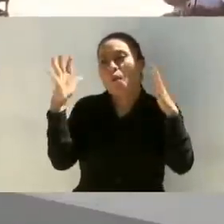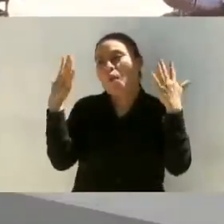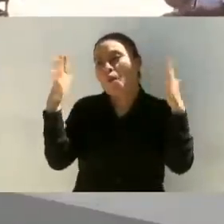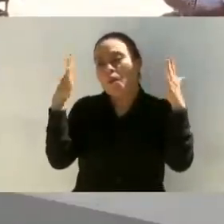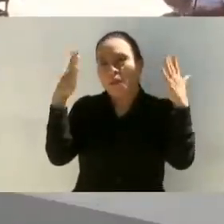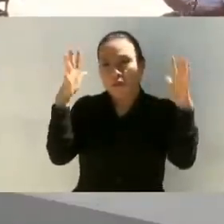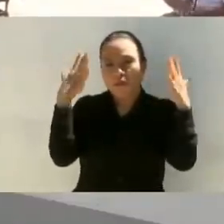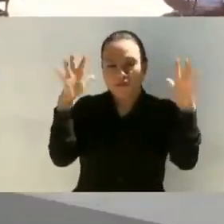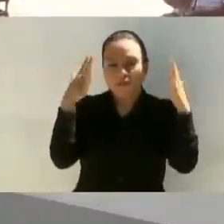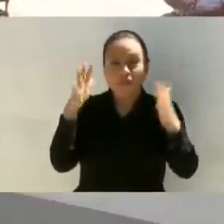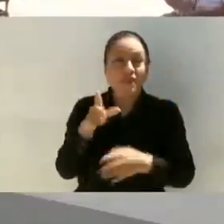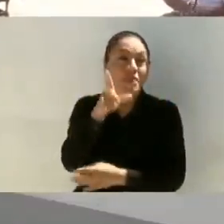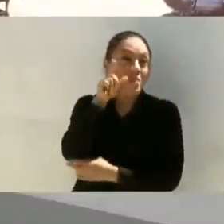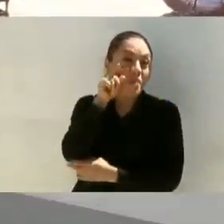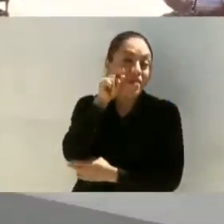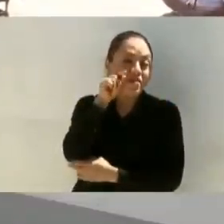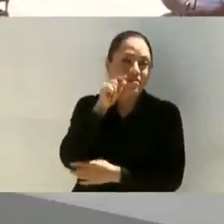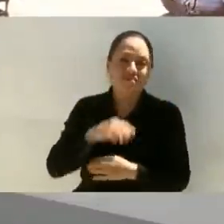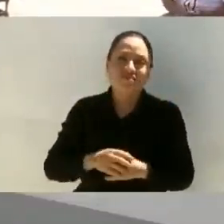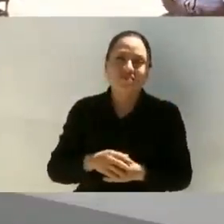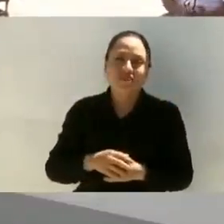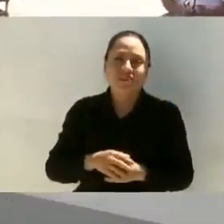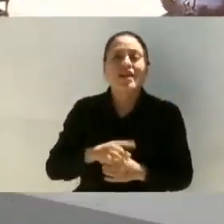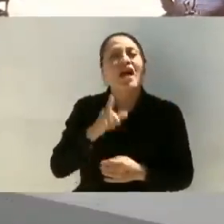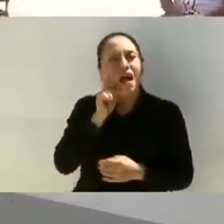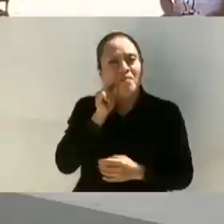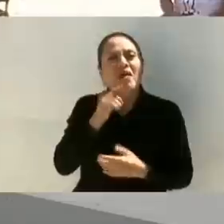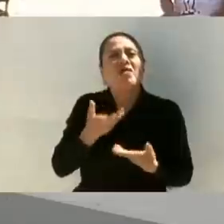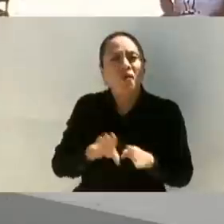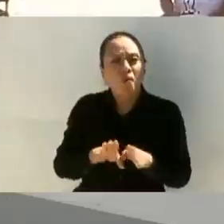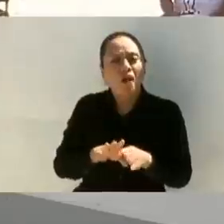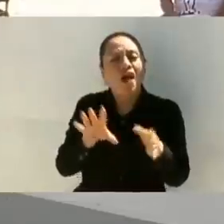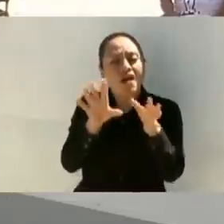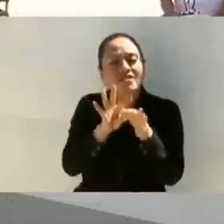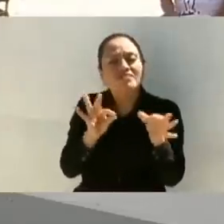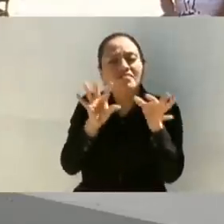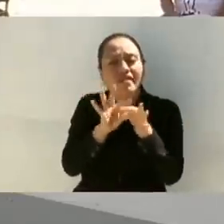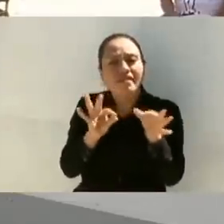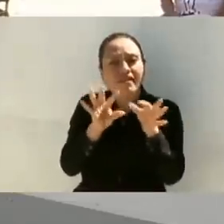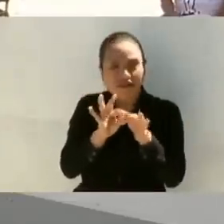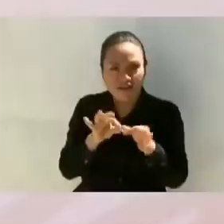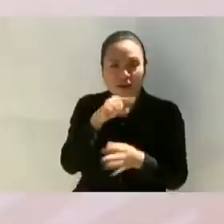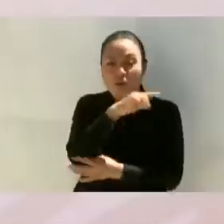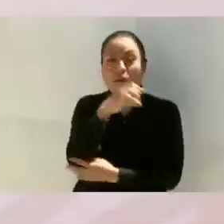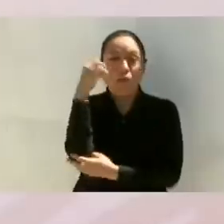Mañana lo vamos a dar a conocer en Oaxaca.